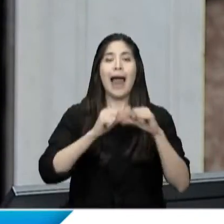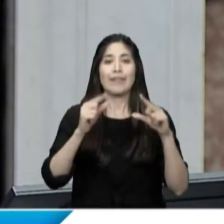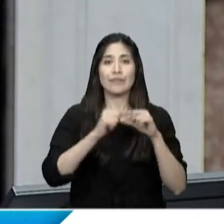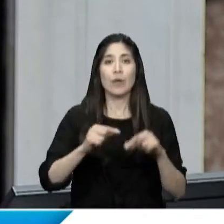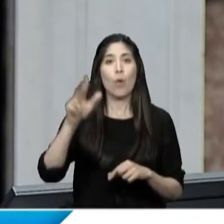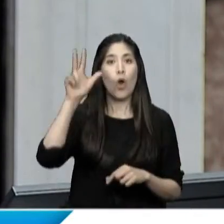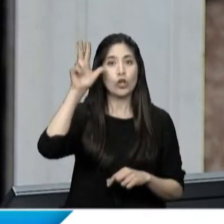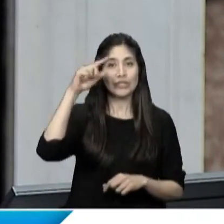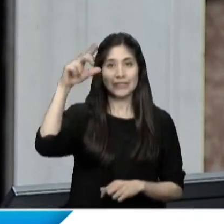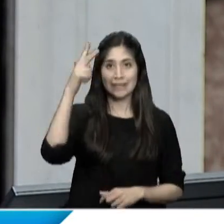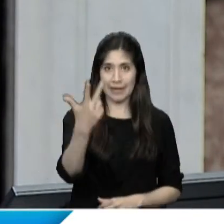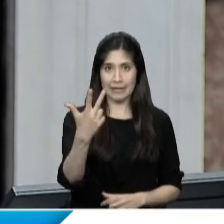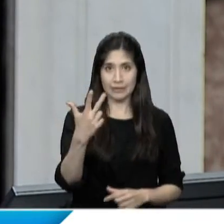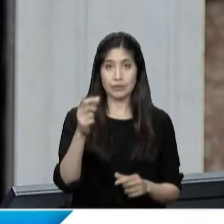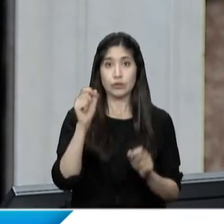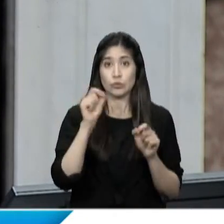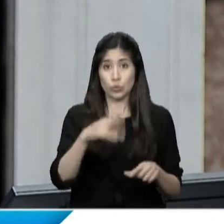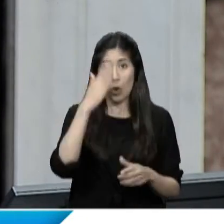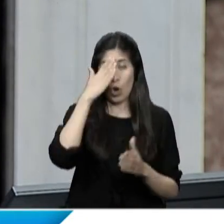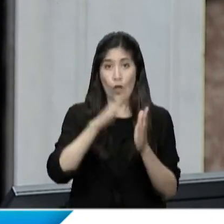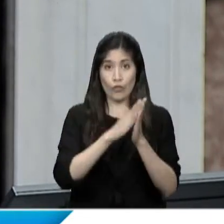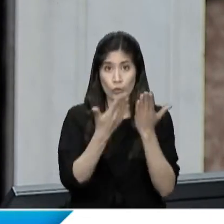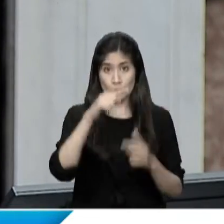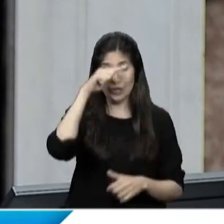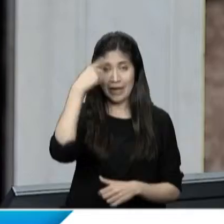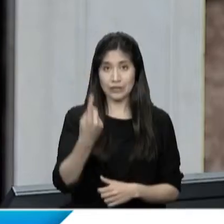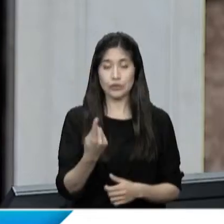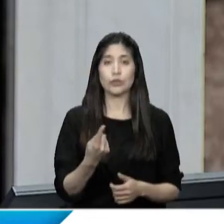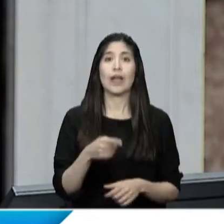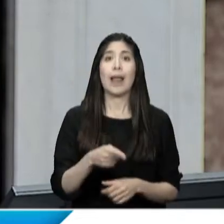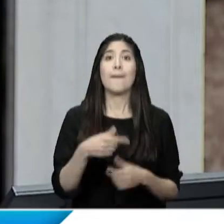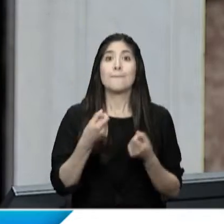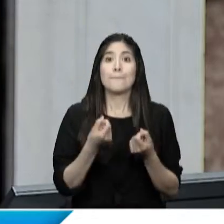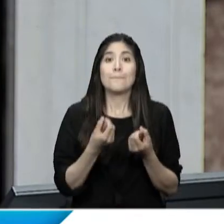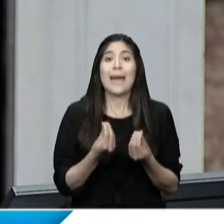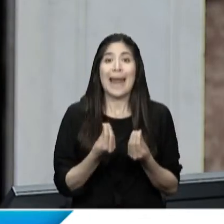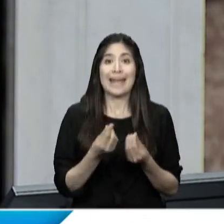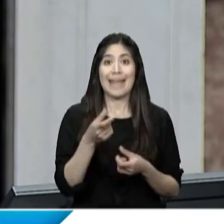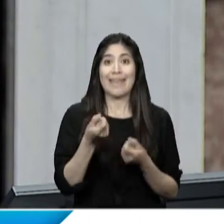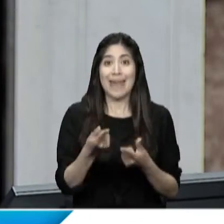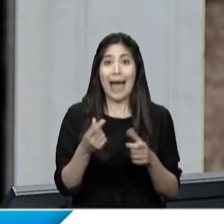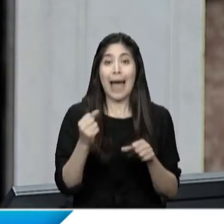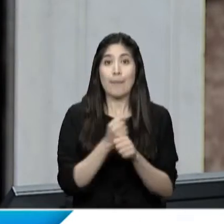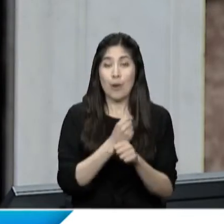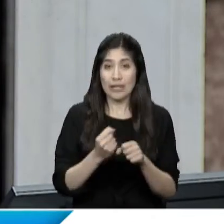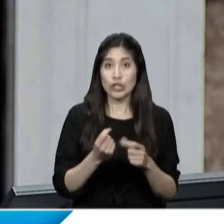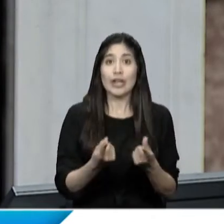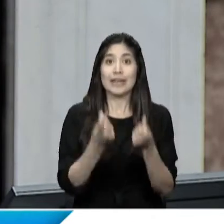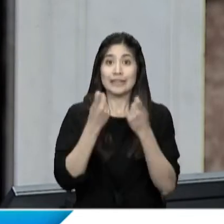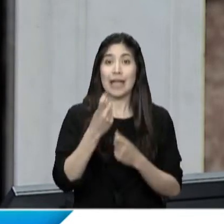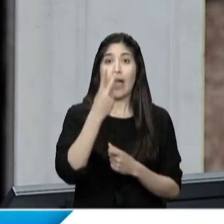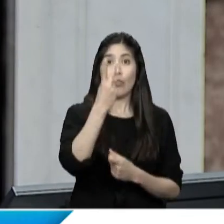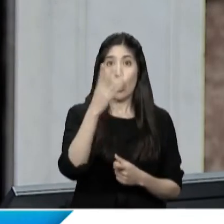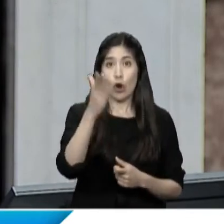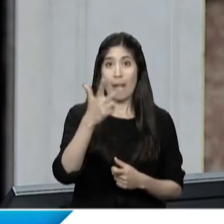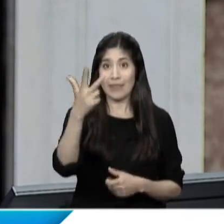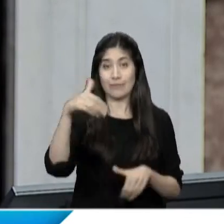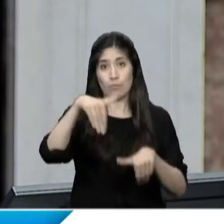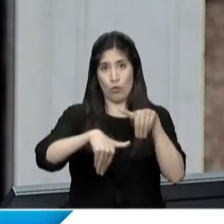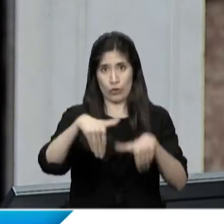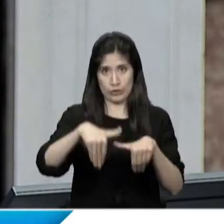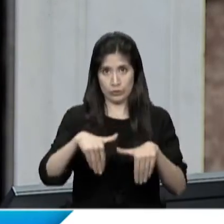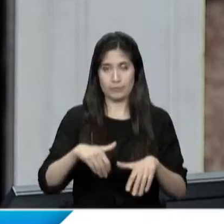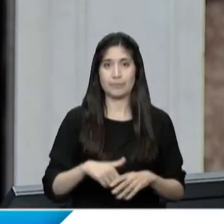artículo 83 de la Constitución Nacional, para su aprobación se requieren los 2/3 de los